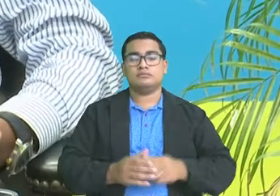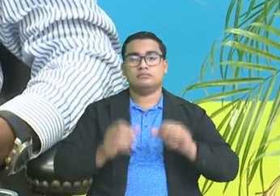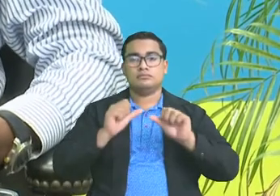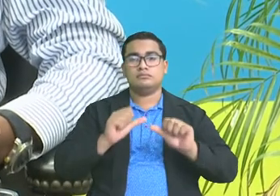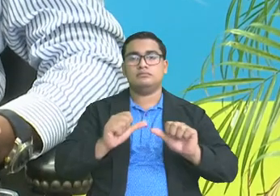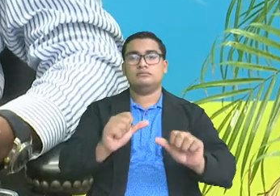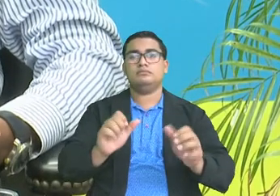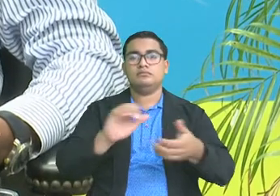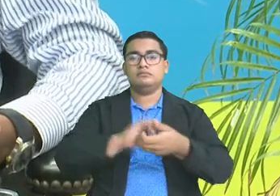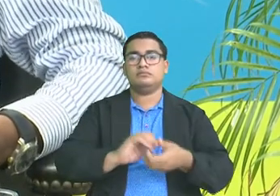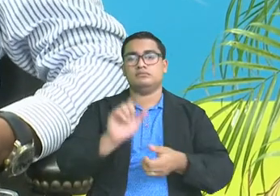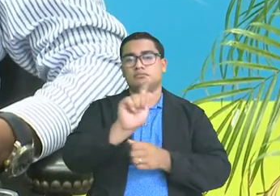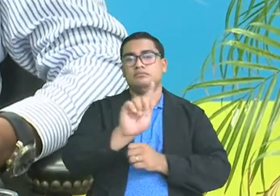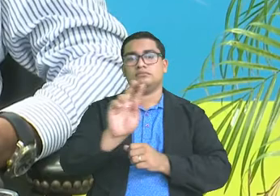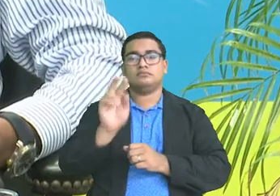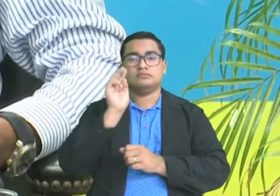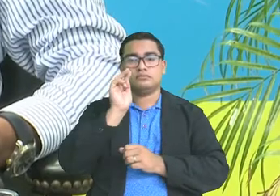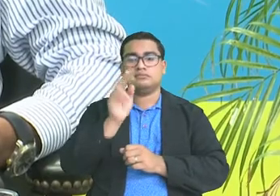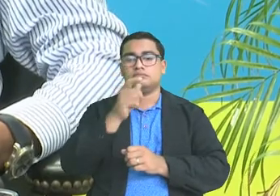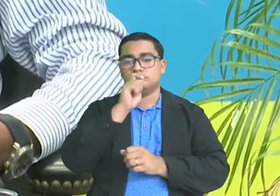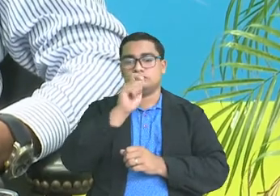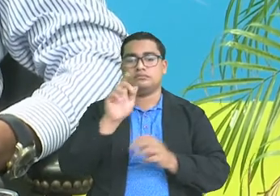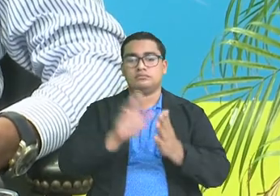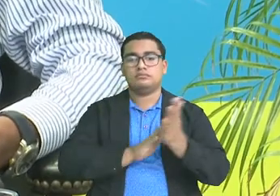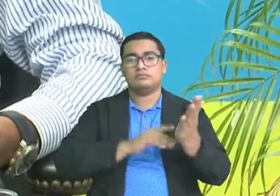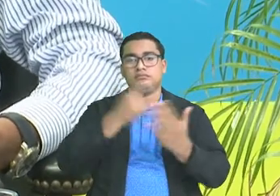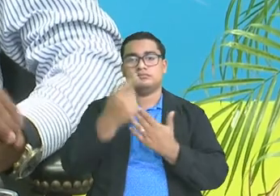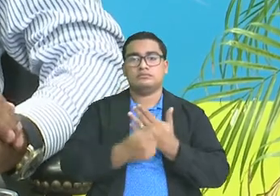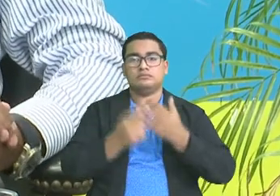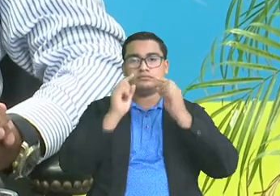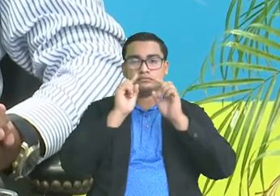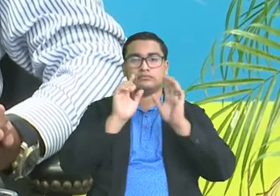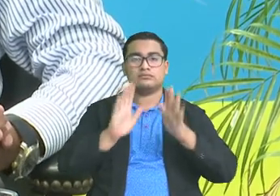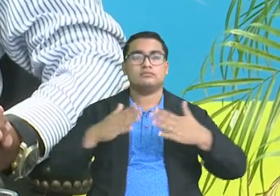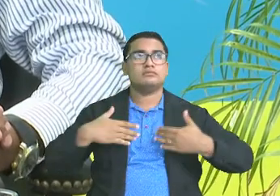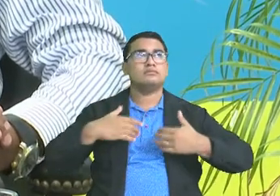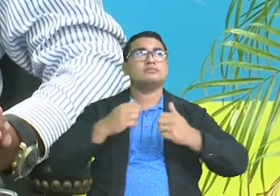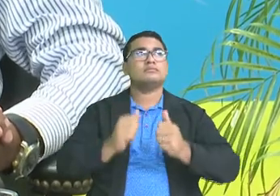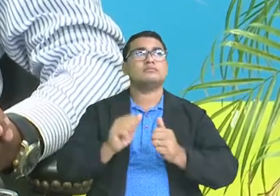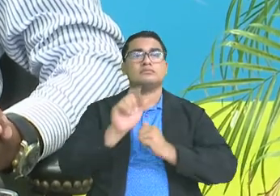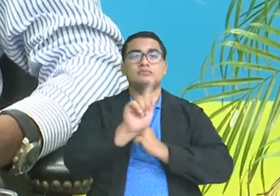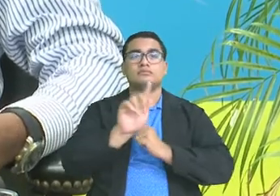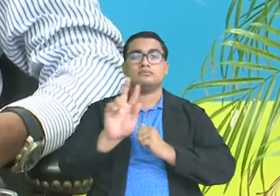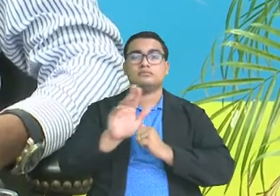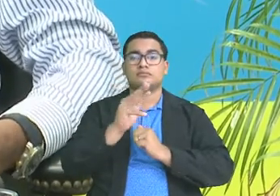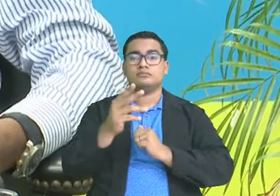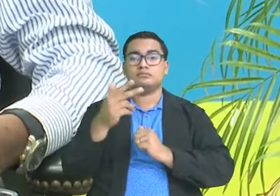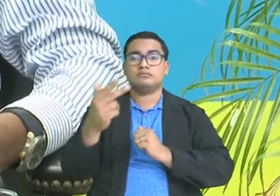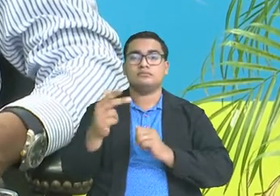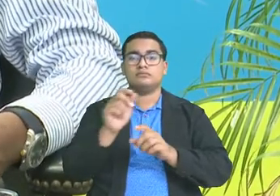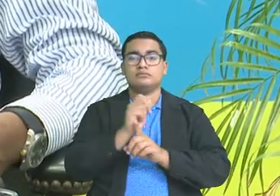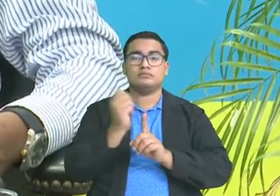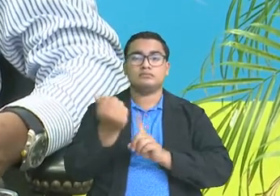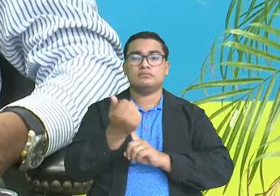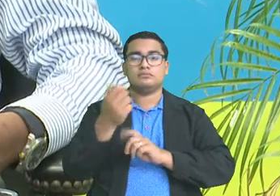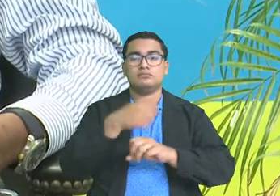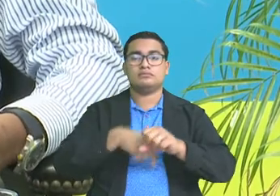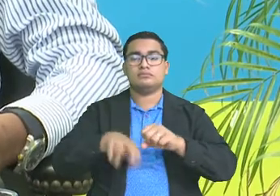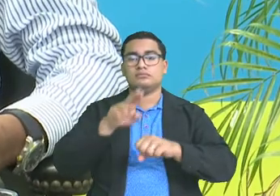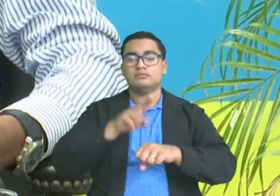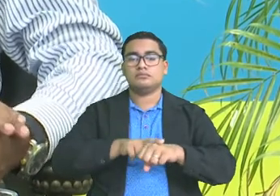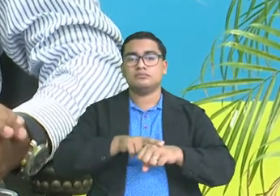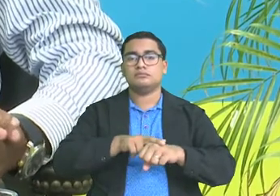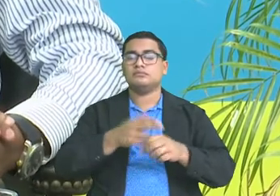Estamos de regreso, amigos televidentes, en su gustado programa Prevenir de Salud a través de la señal del canal 98, el canal de la Asamblea